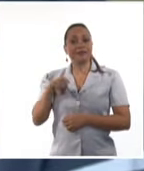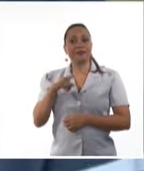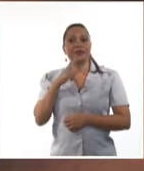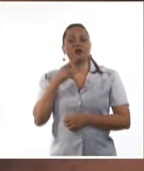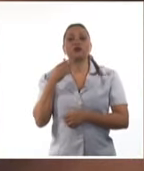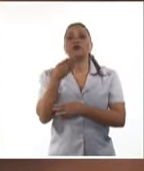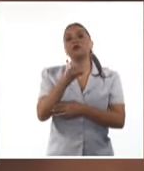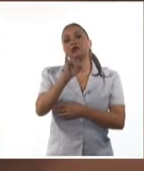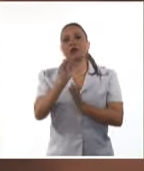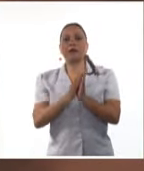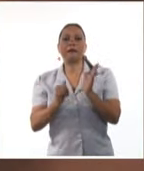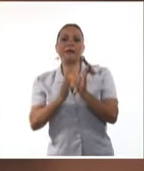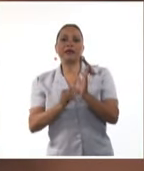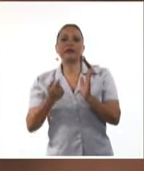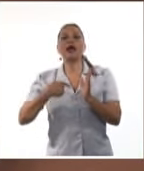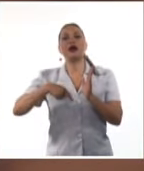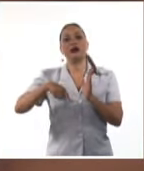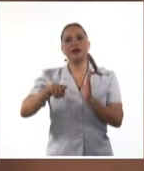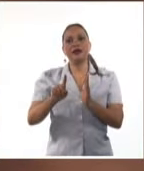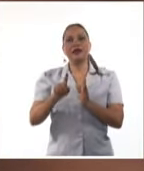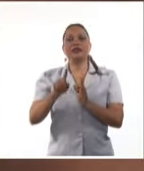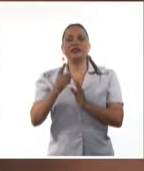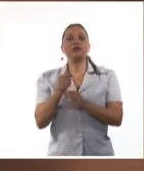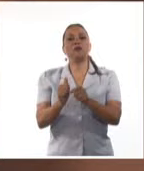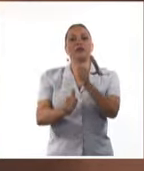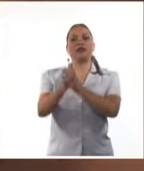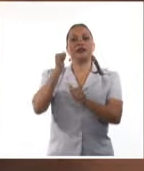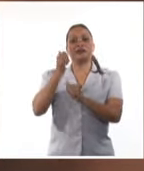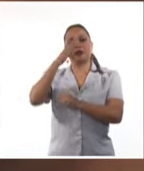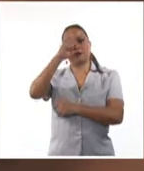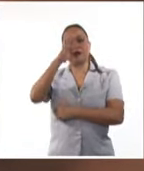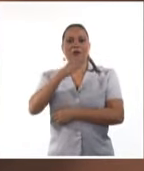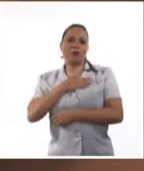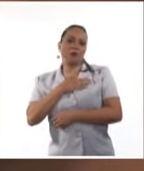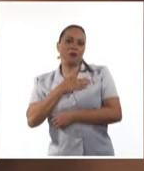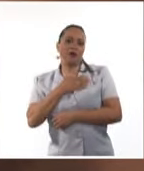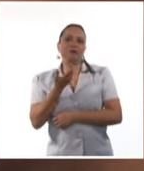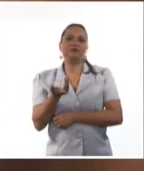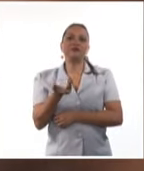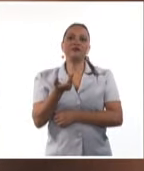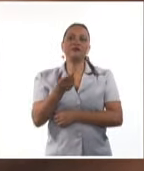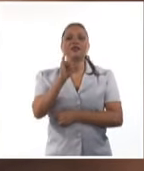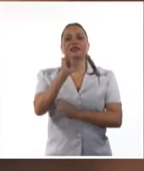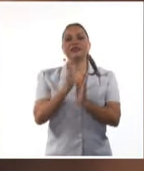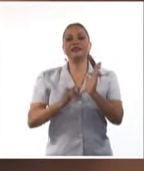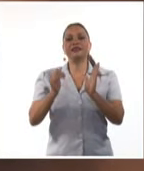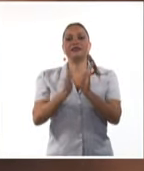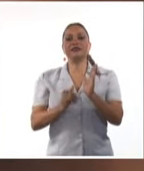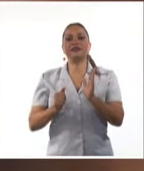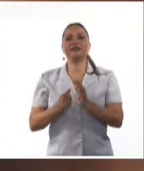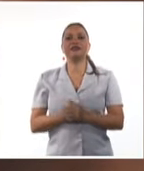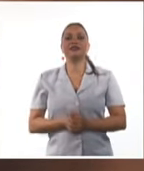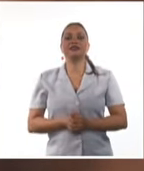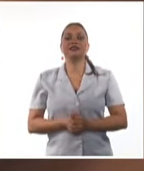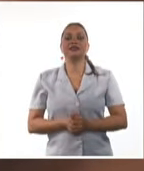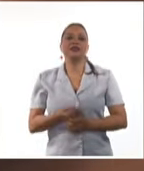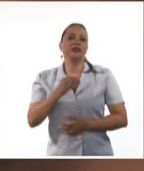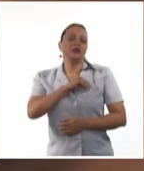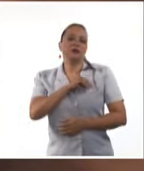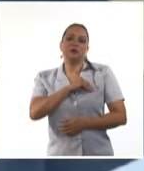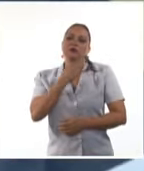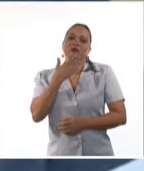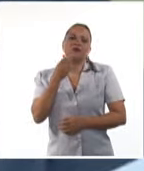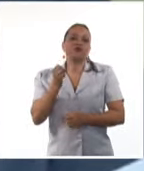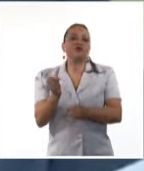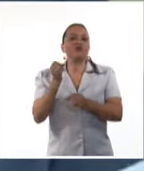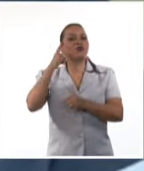por 6 meses. Uno va a jugar pelota y regresaba para aquí, para Cubita, por 6 meses. Y para mí hubiera sido un sueño muy